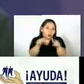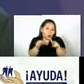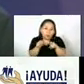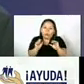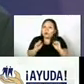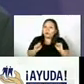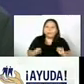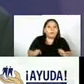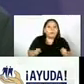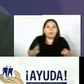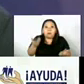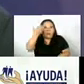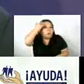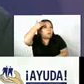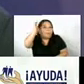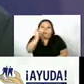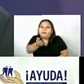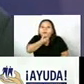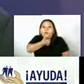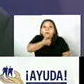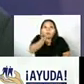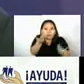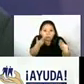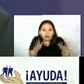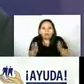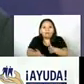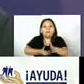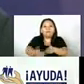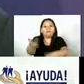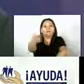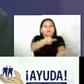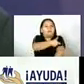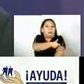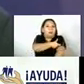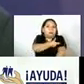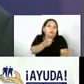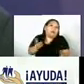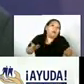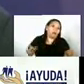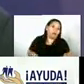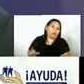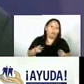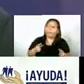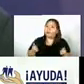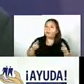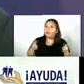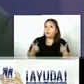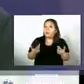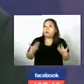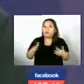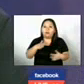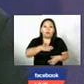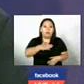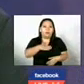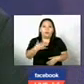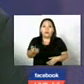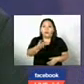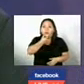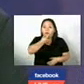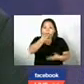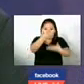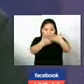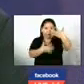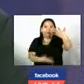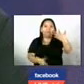de alguna manera pues no se enteren de que ya inició esta esta vacunación y nosotros activamente dado que tenemos toda la información correspondiente